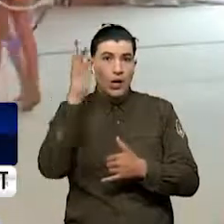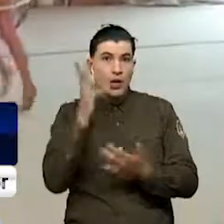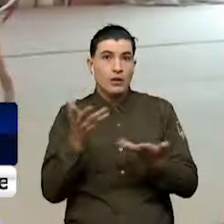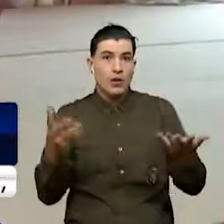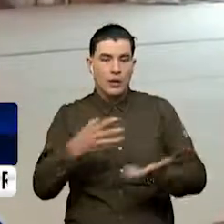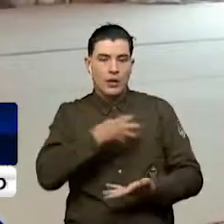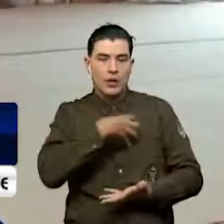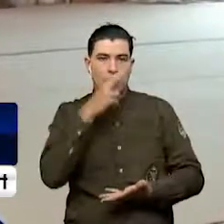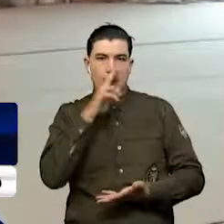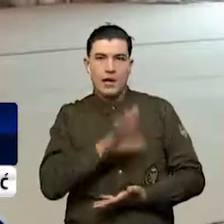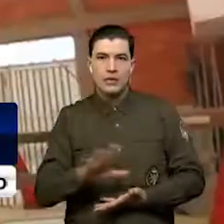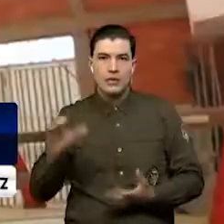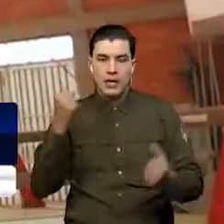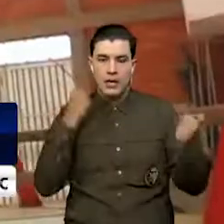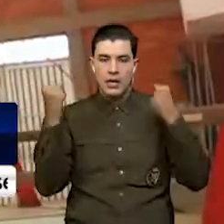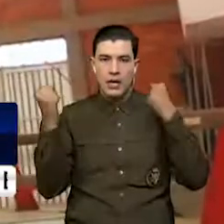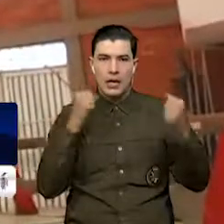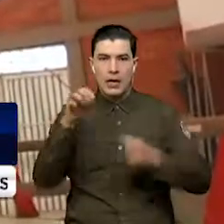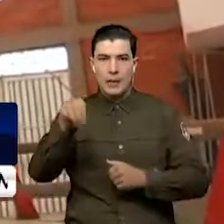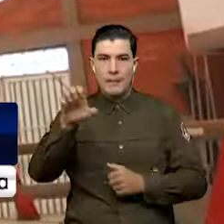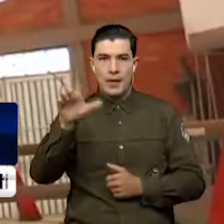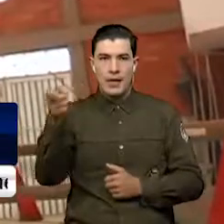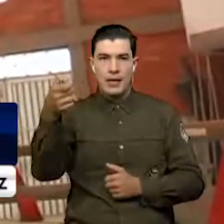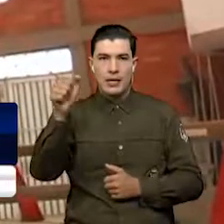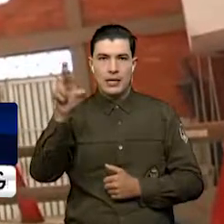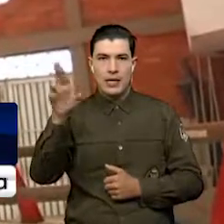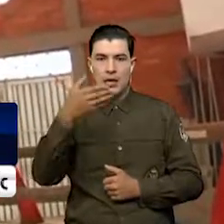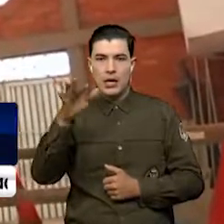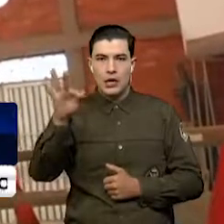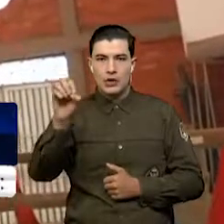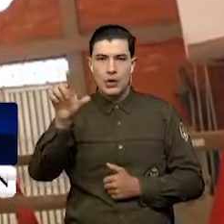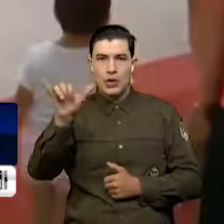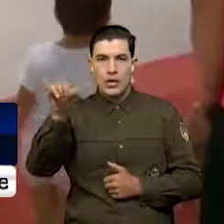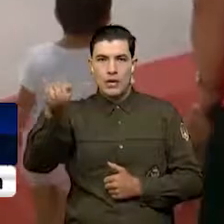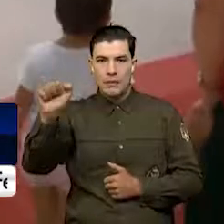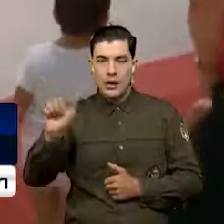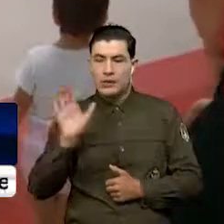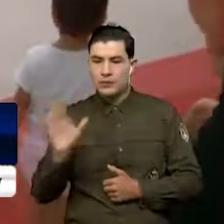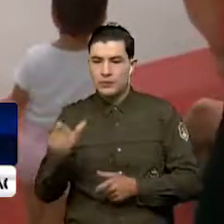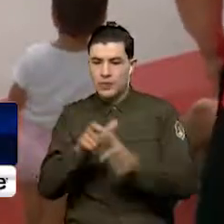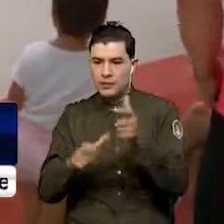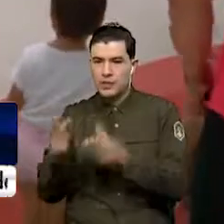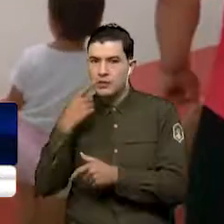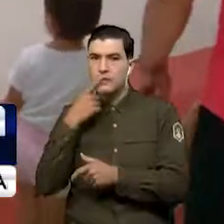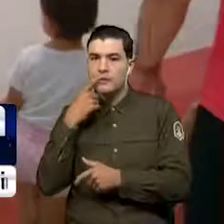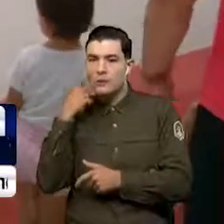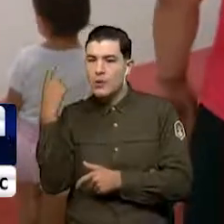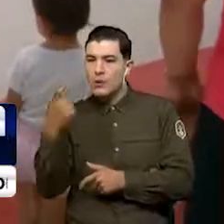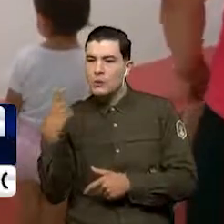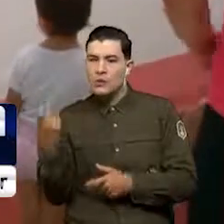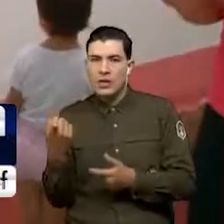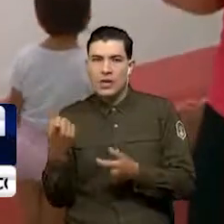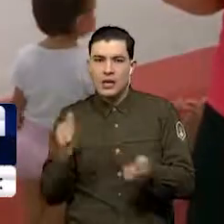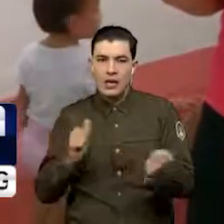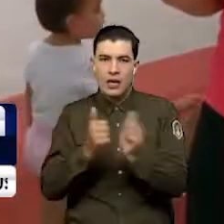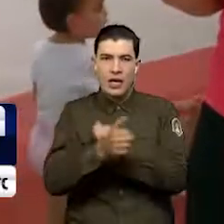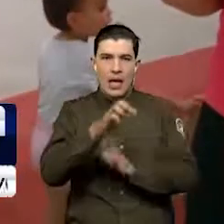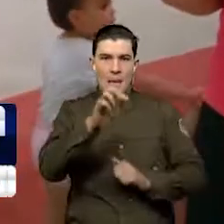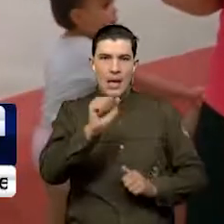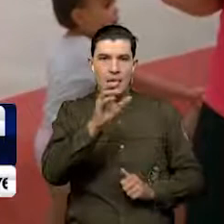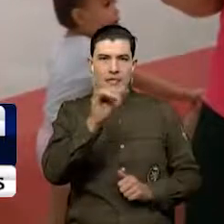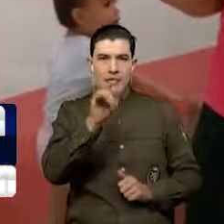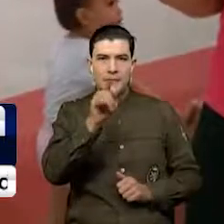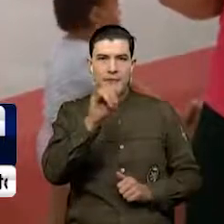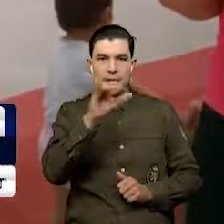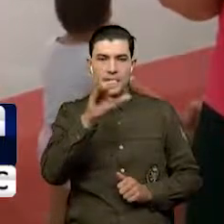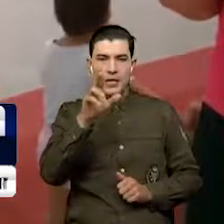torneo nacional de gimnasia en melgar tolima ellos van a buscar cupo para pacific rim que es a finales de